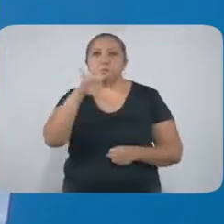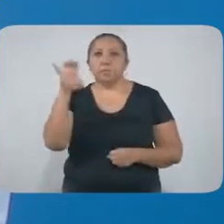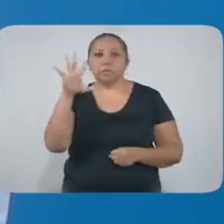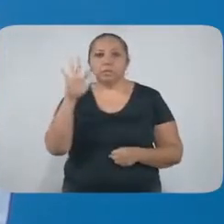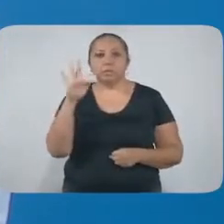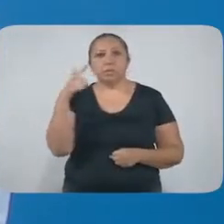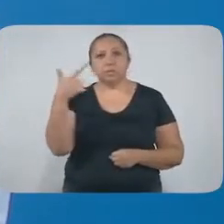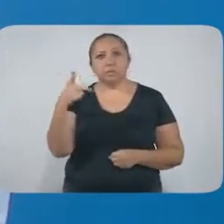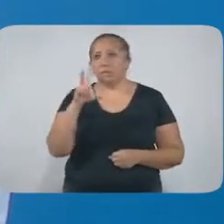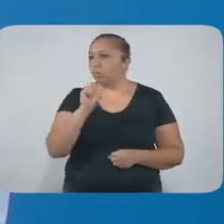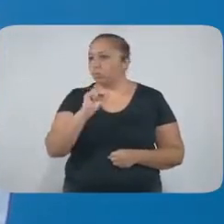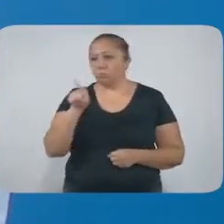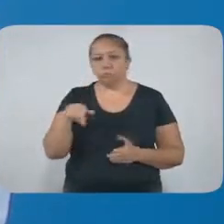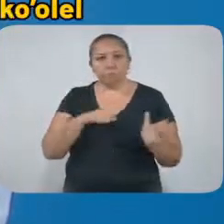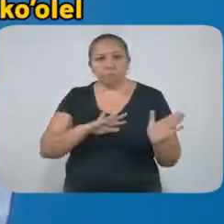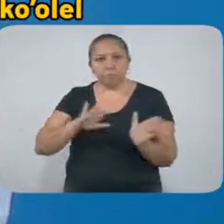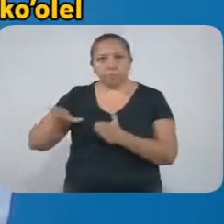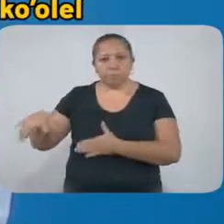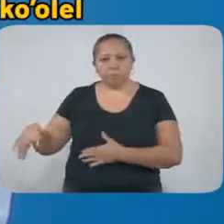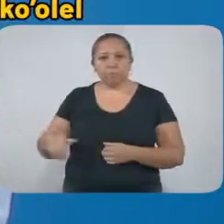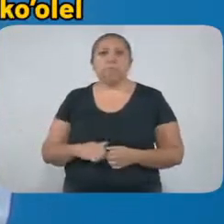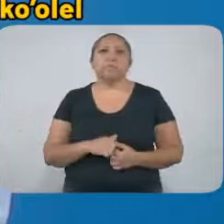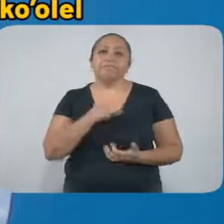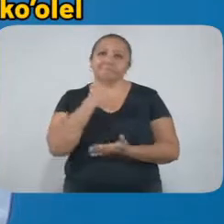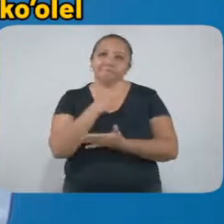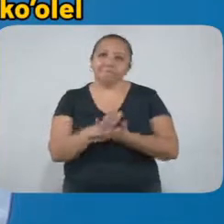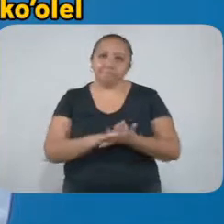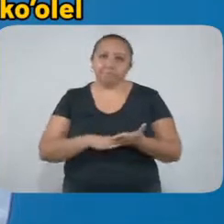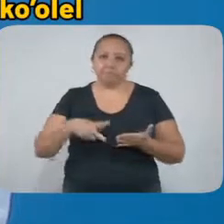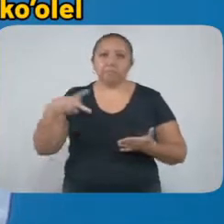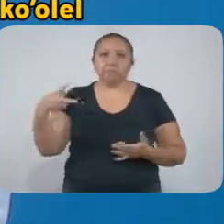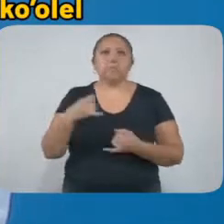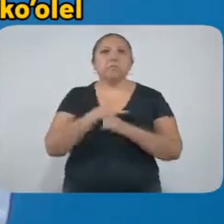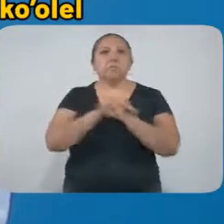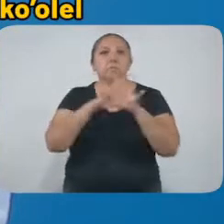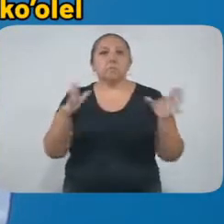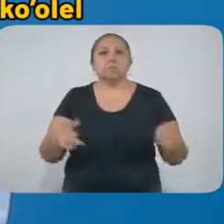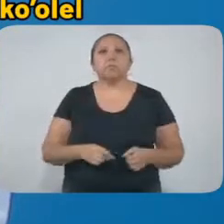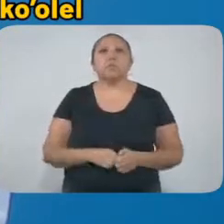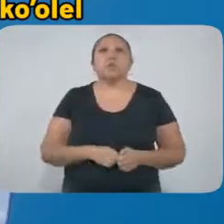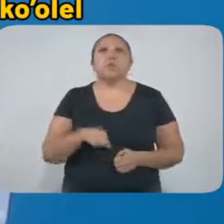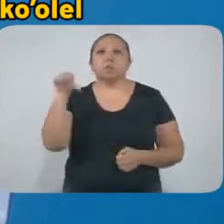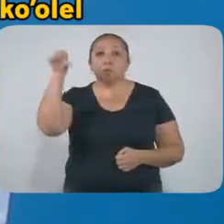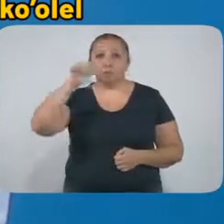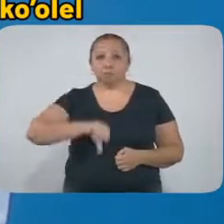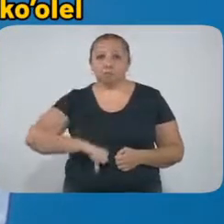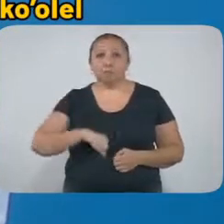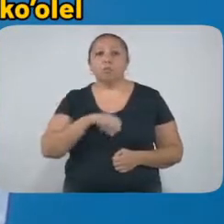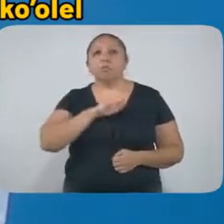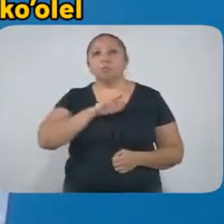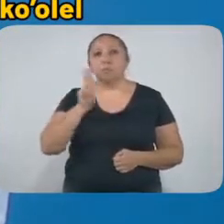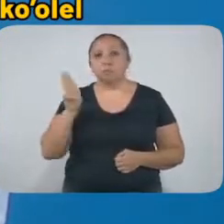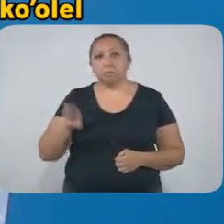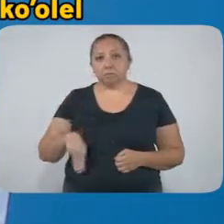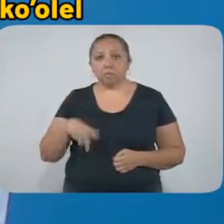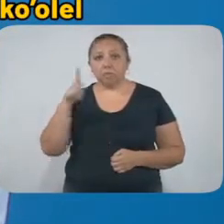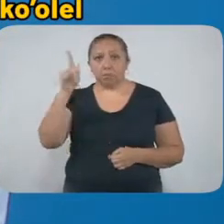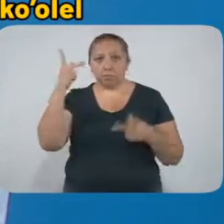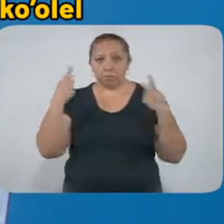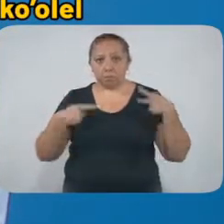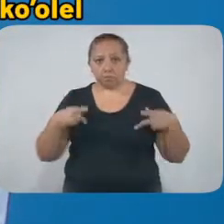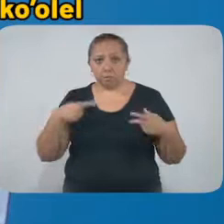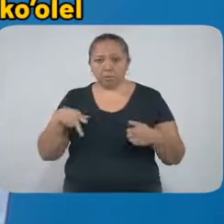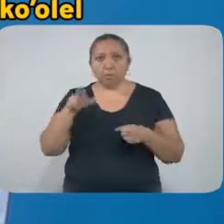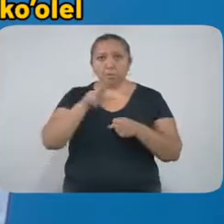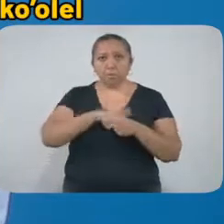545 casos ya fueron descartados. Lamentablemente, en este parte médico, informamos que hoy se registró el fallecimiento de una paciente que